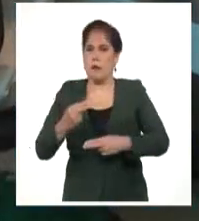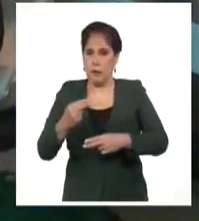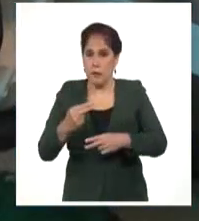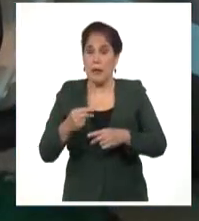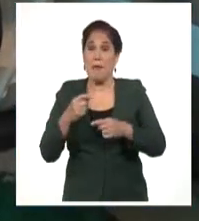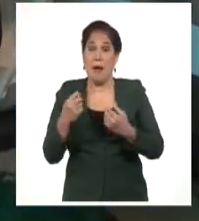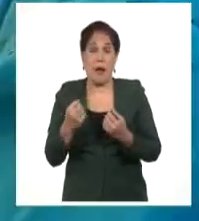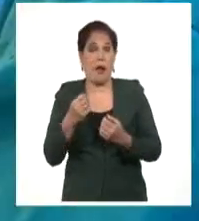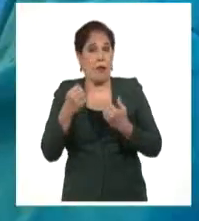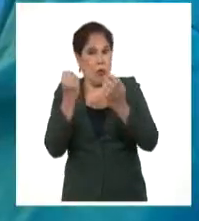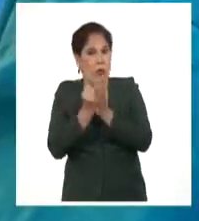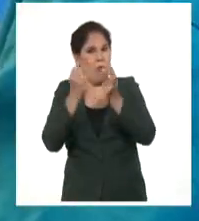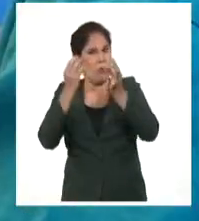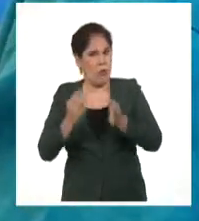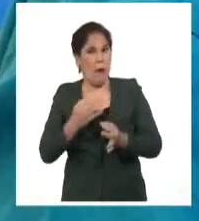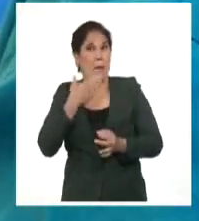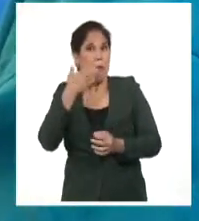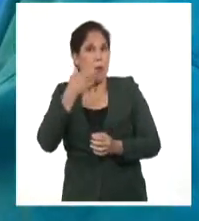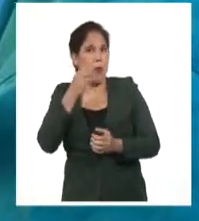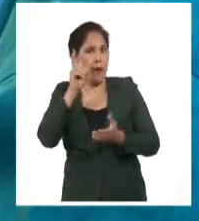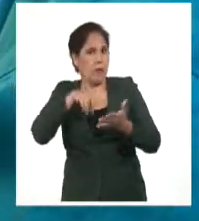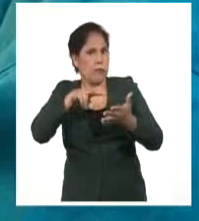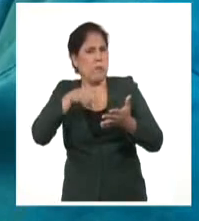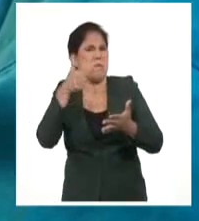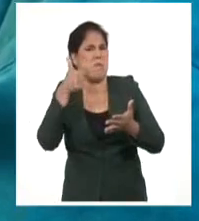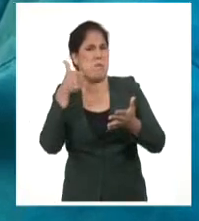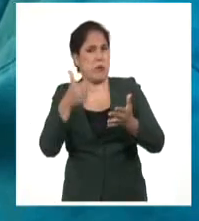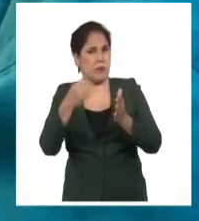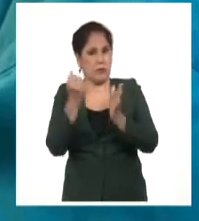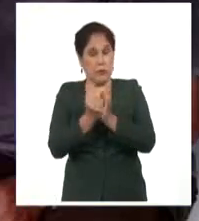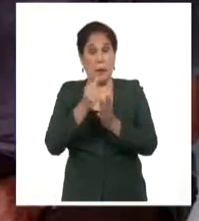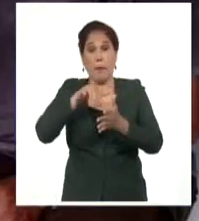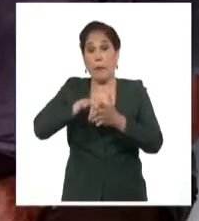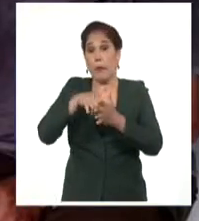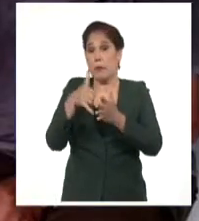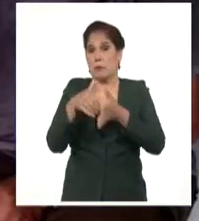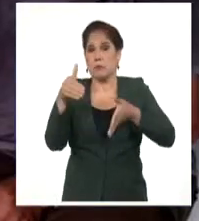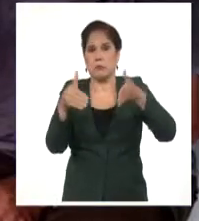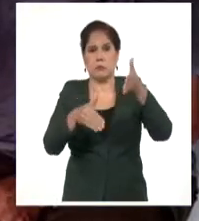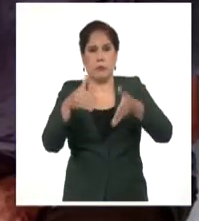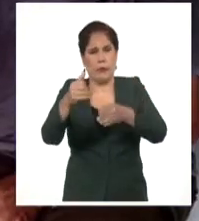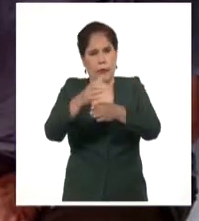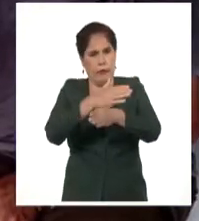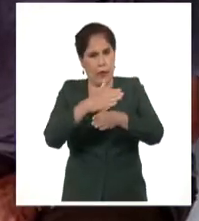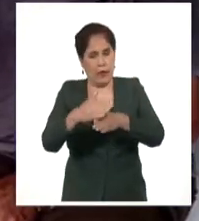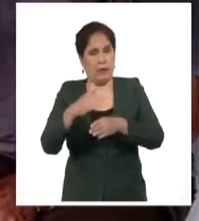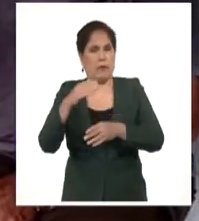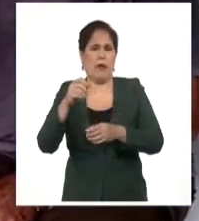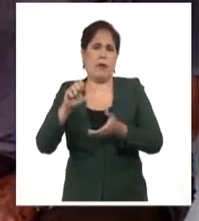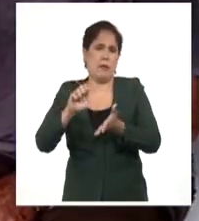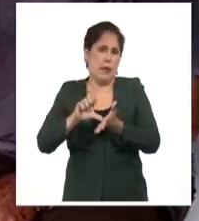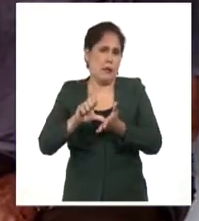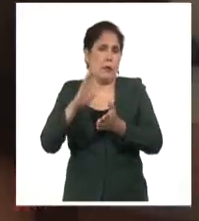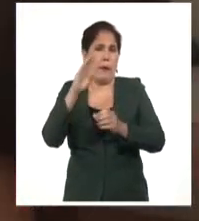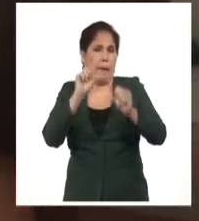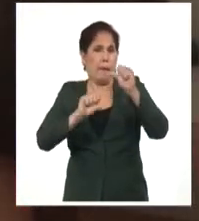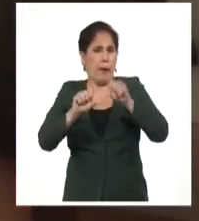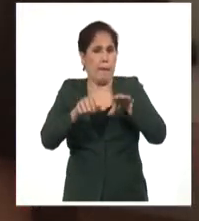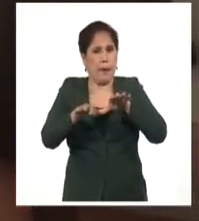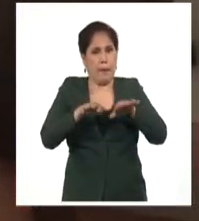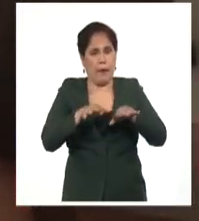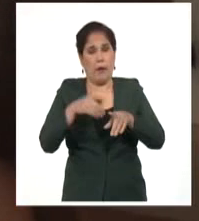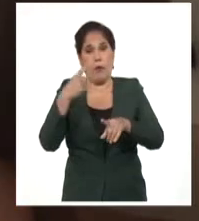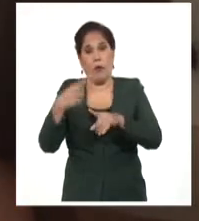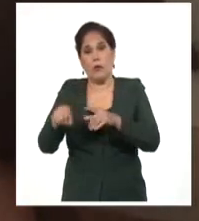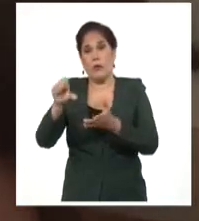para confirmar la efectividad del diagnosticador. En el proyecto han participado también el Centro Nacional de Biopreparados, el